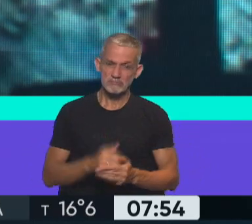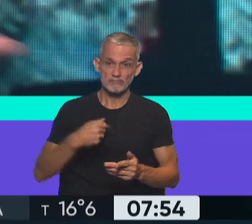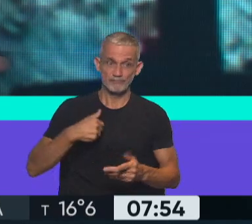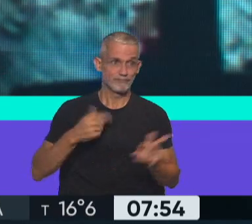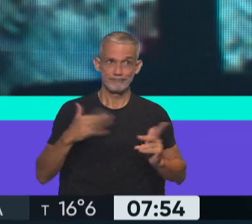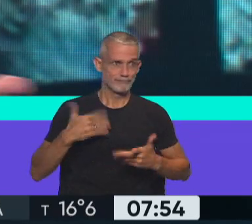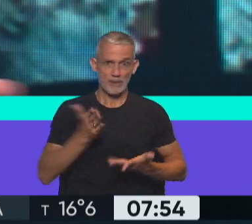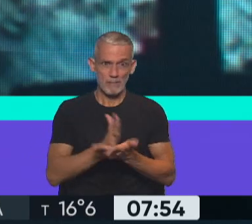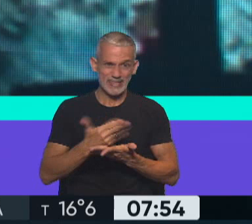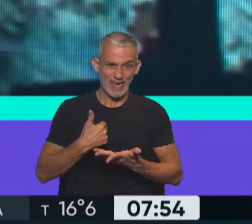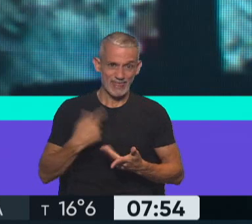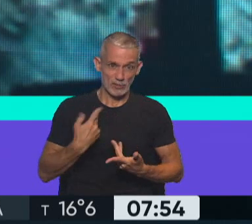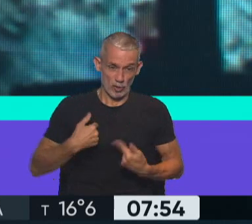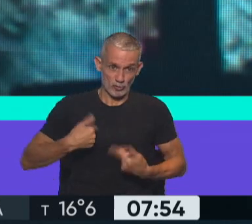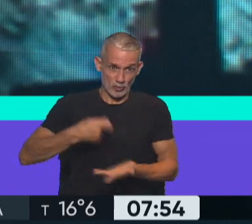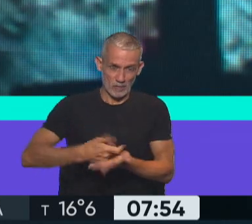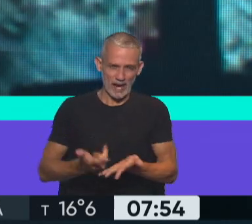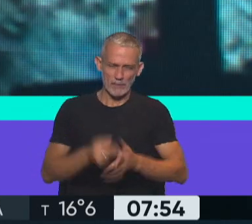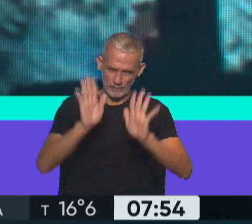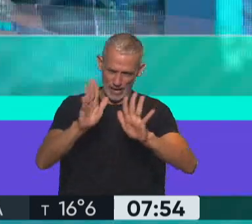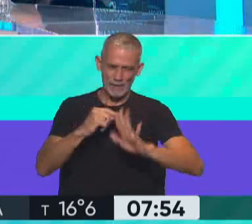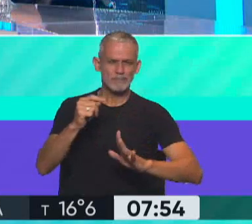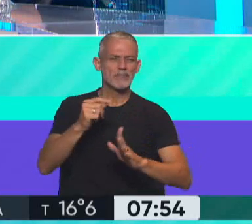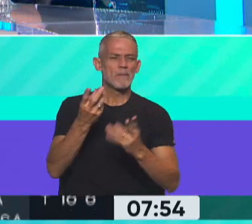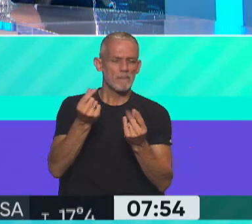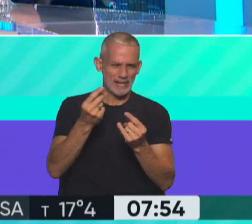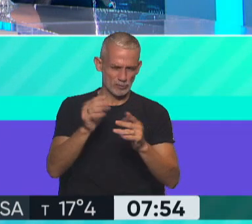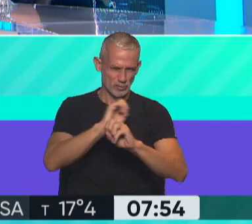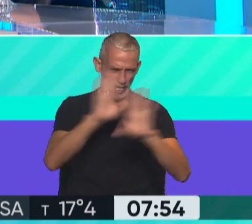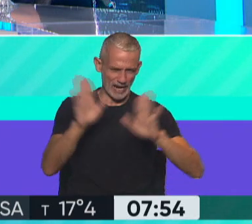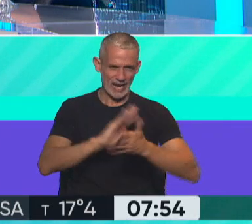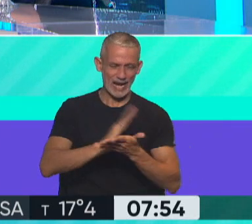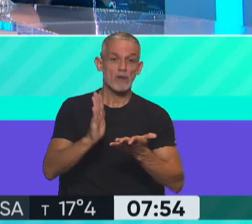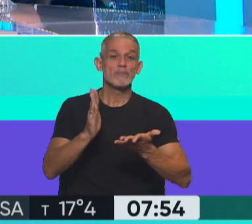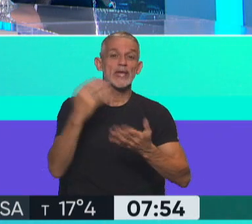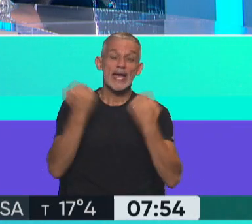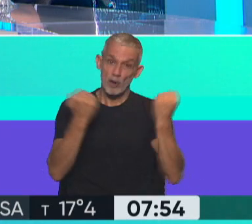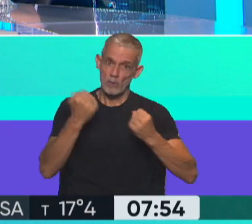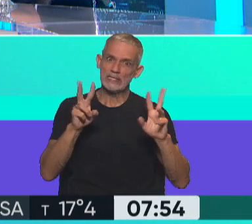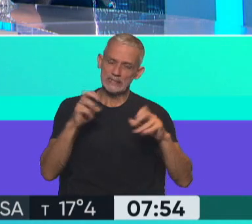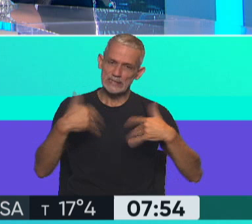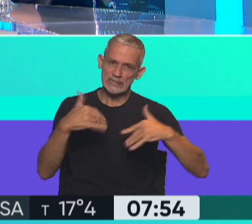nosotros, ¿no? Los consumidores. Sí. Pasemos en limpio el tema tarifas, porque te diría que a nivel económico fue uno de los